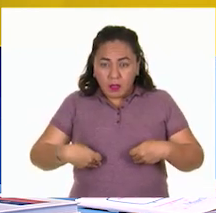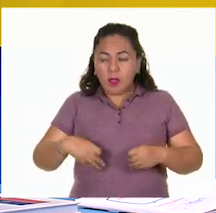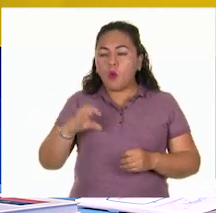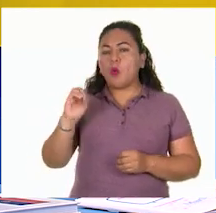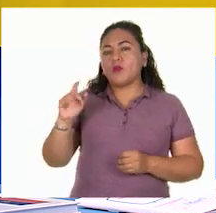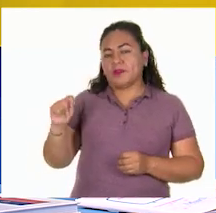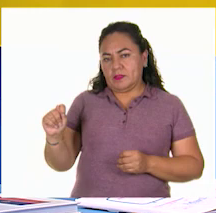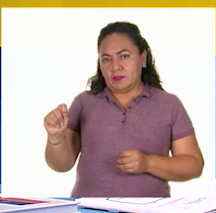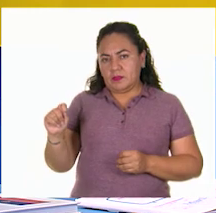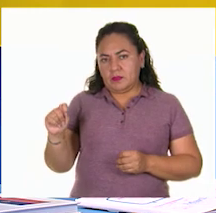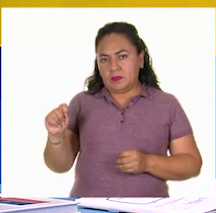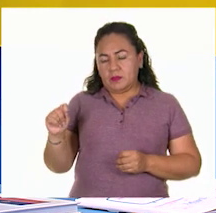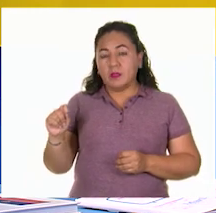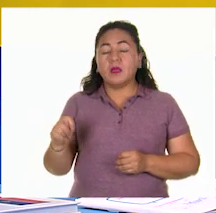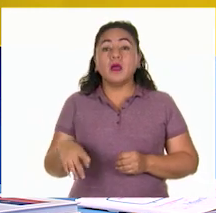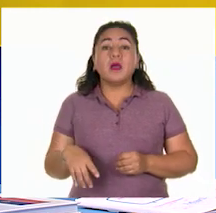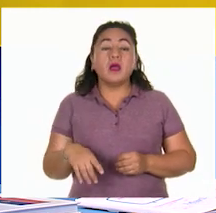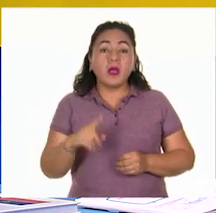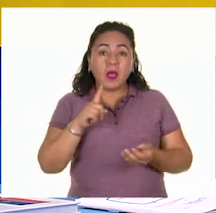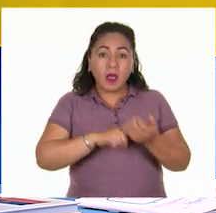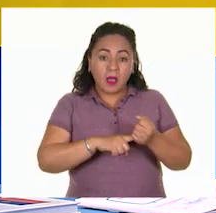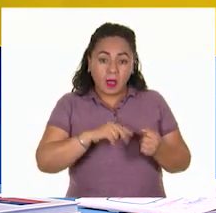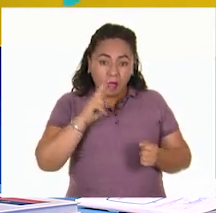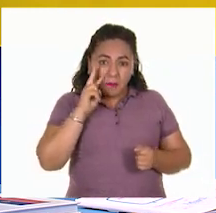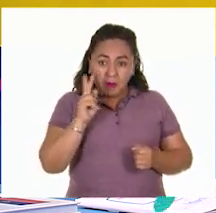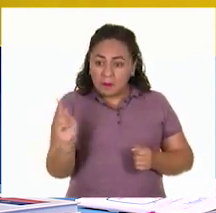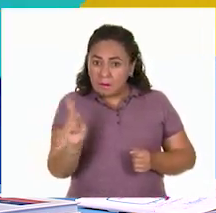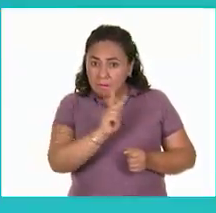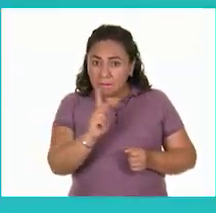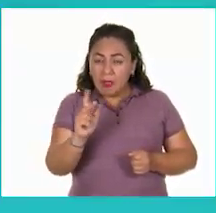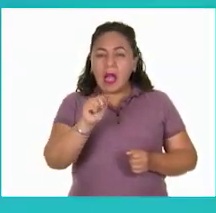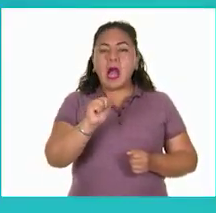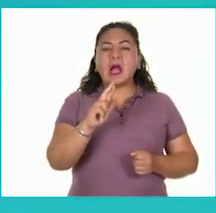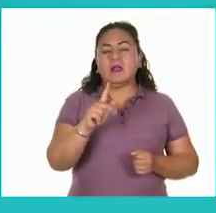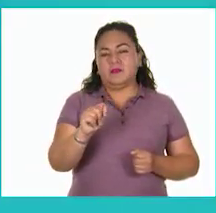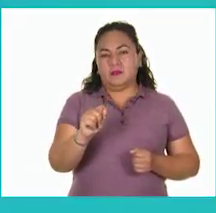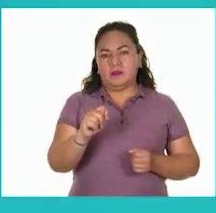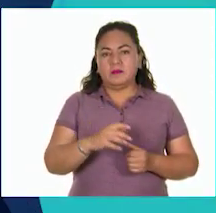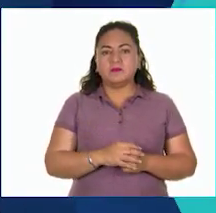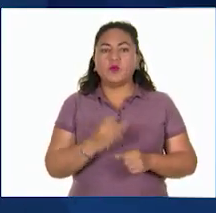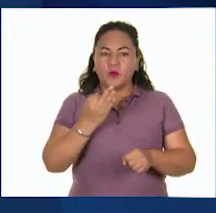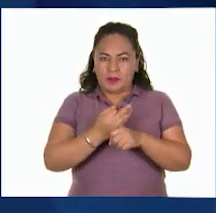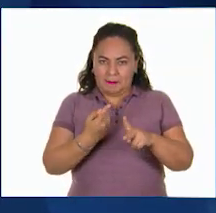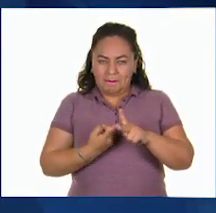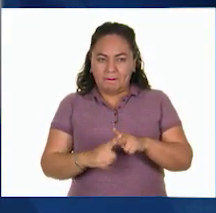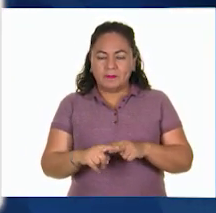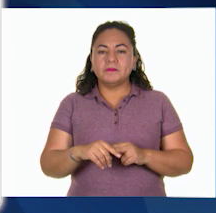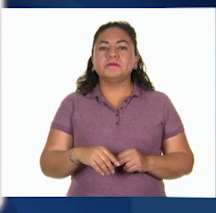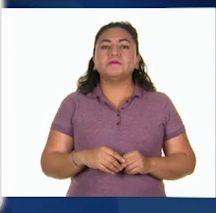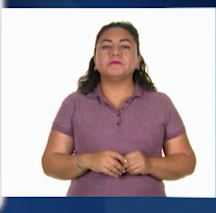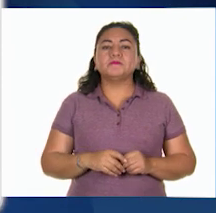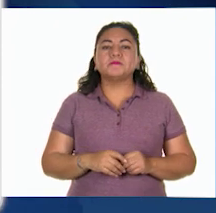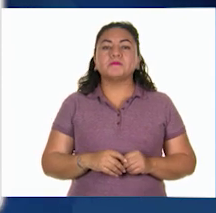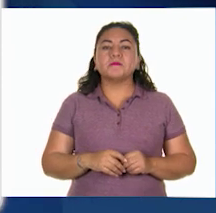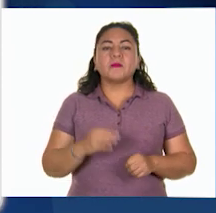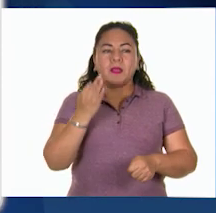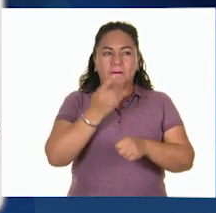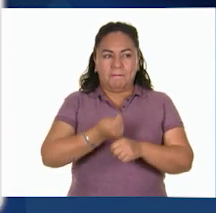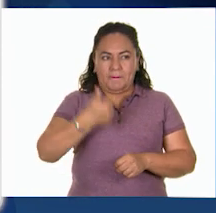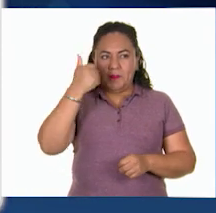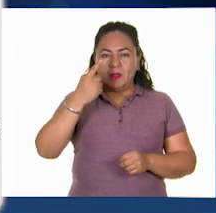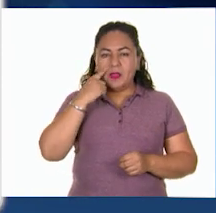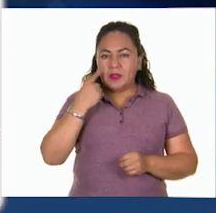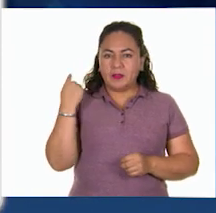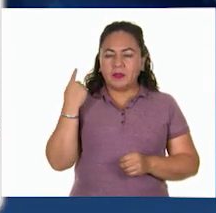T. Y si es compartido por ambos, A. Vamos a empezar. María, el primer elemento